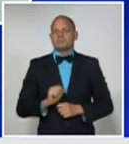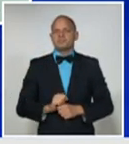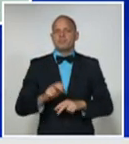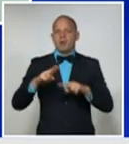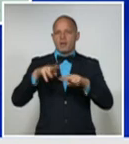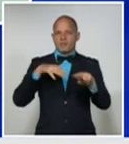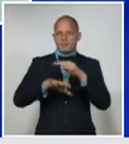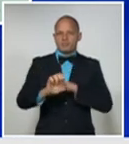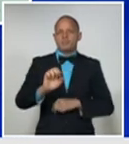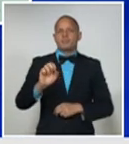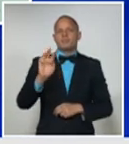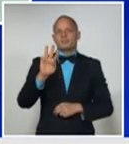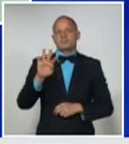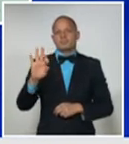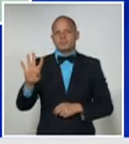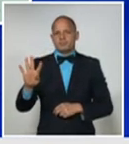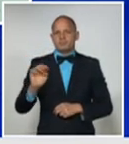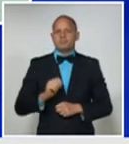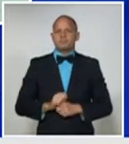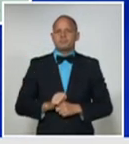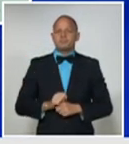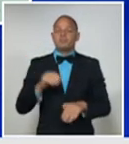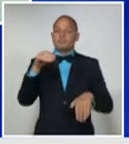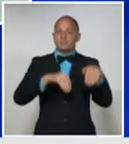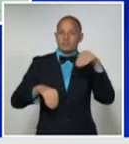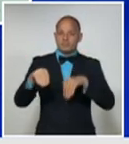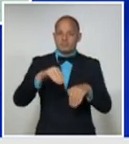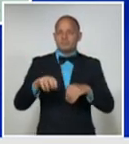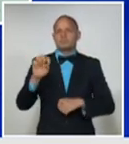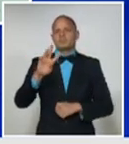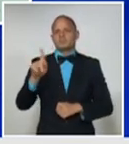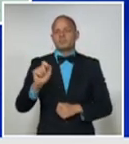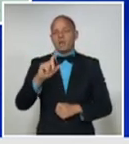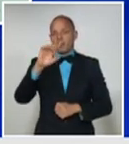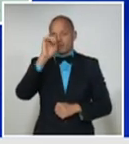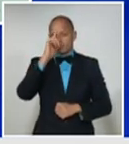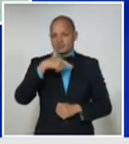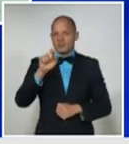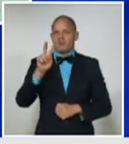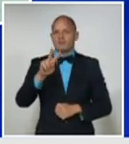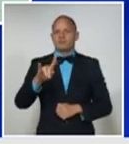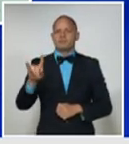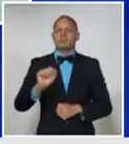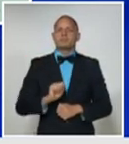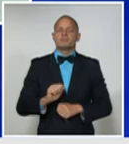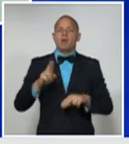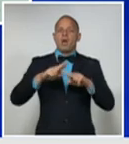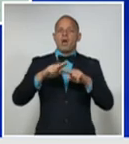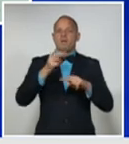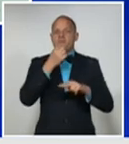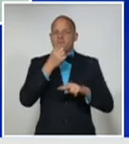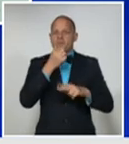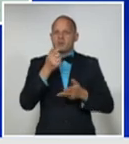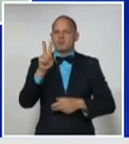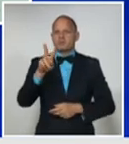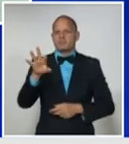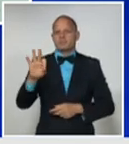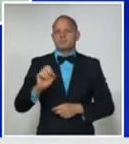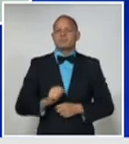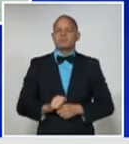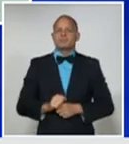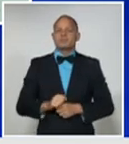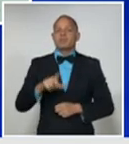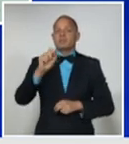34, Playa 31, La Lisa 29, Habana Vieja 28, Centro